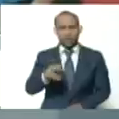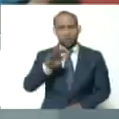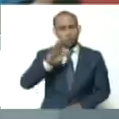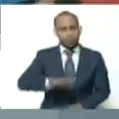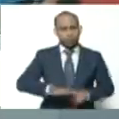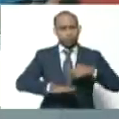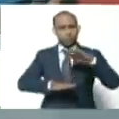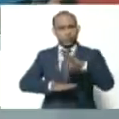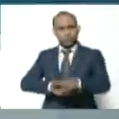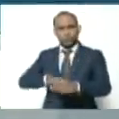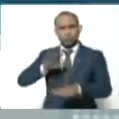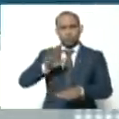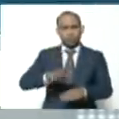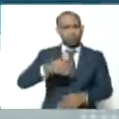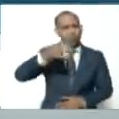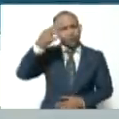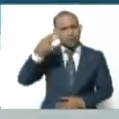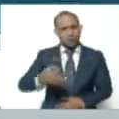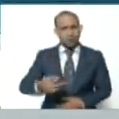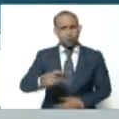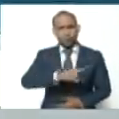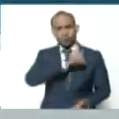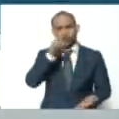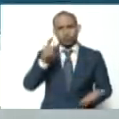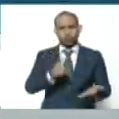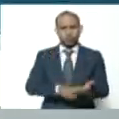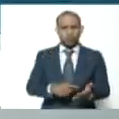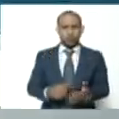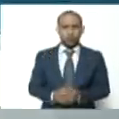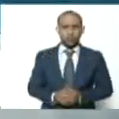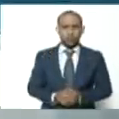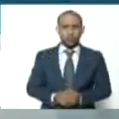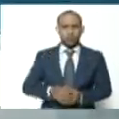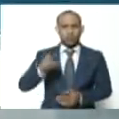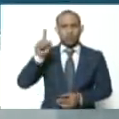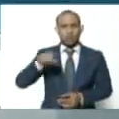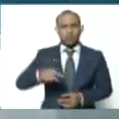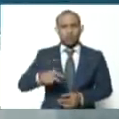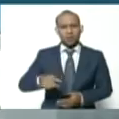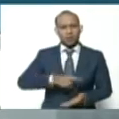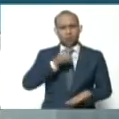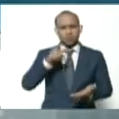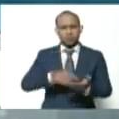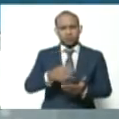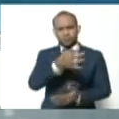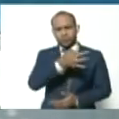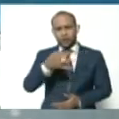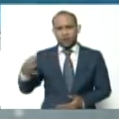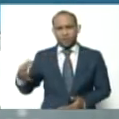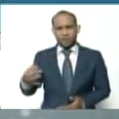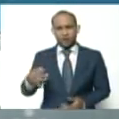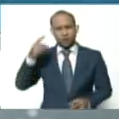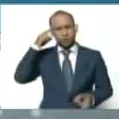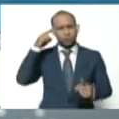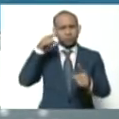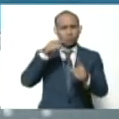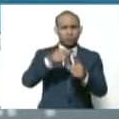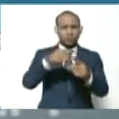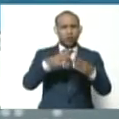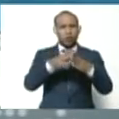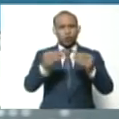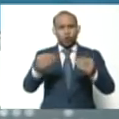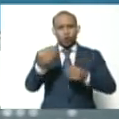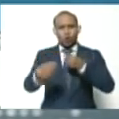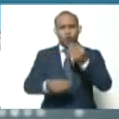a paso, con mucha seguridad y además con mucha certeza de que todo lo que